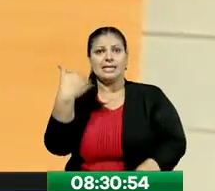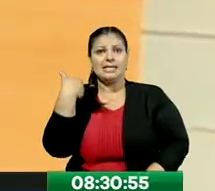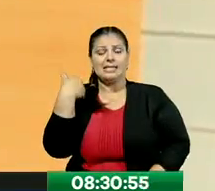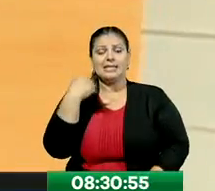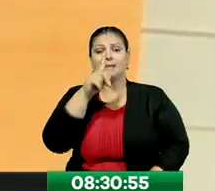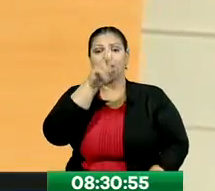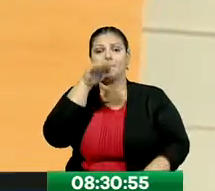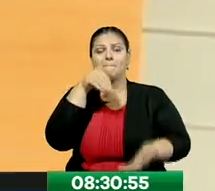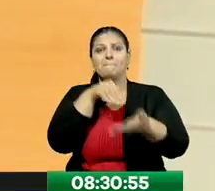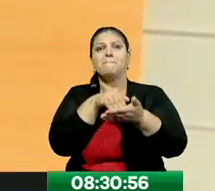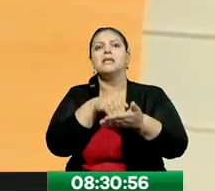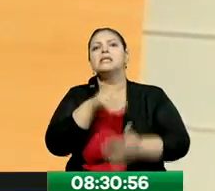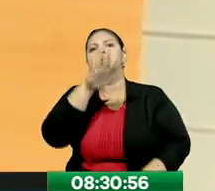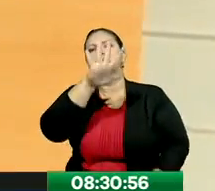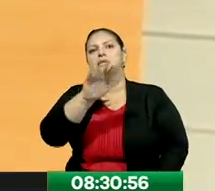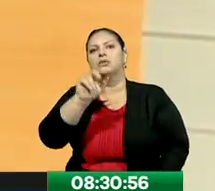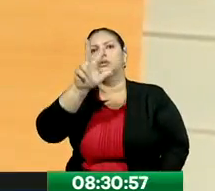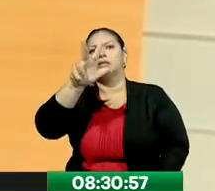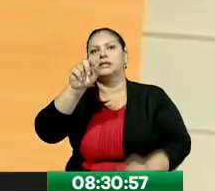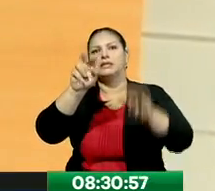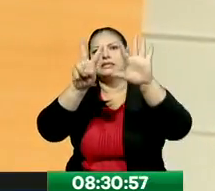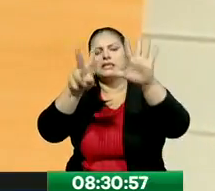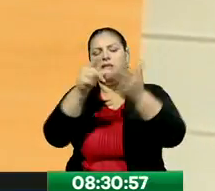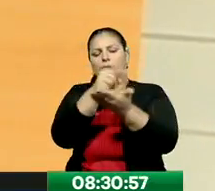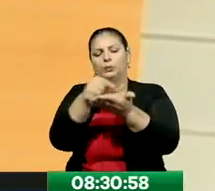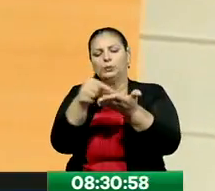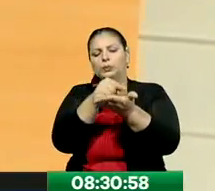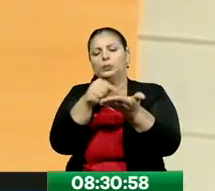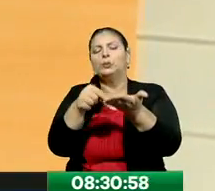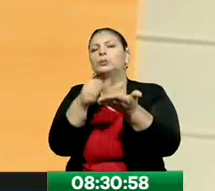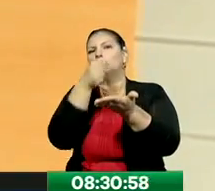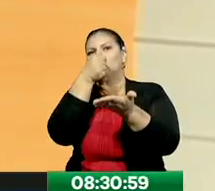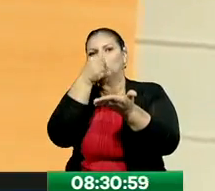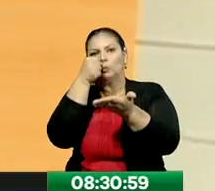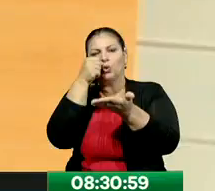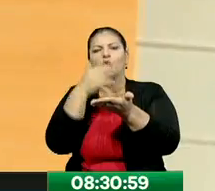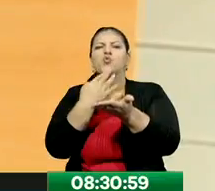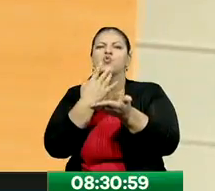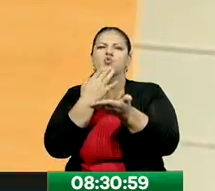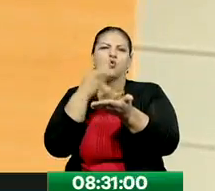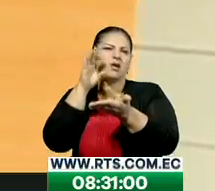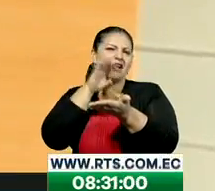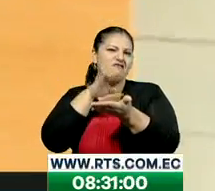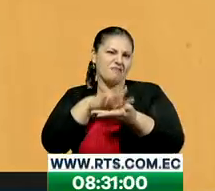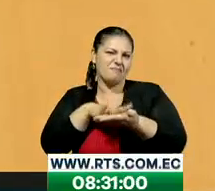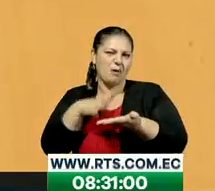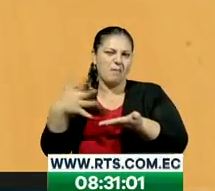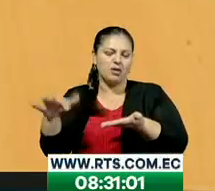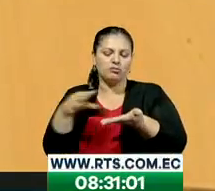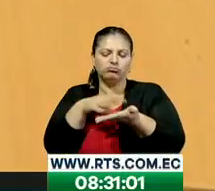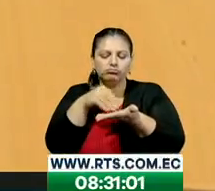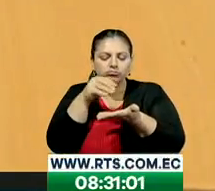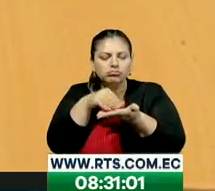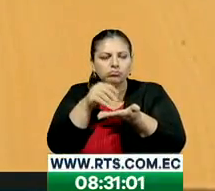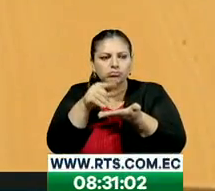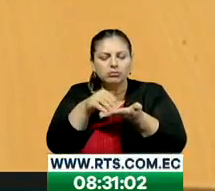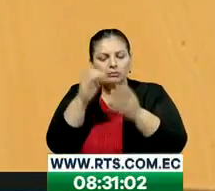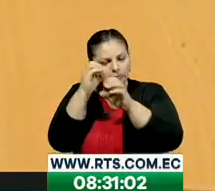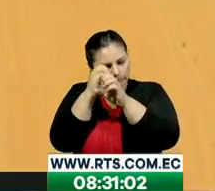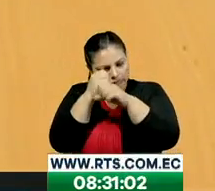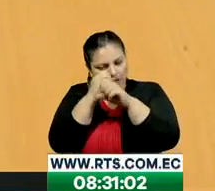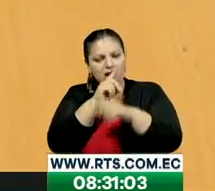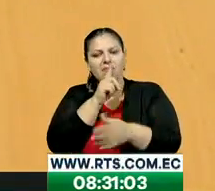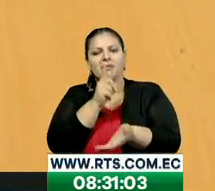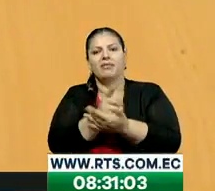1.537 funditas plásticas, dentro de las cuales se encontró una sustancia de color marrón que al realizar la prueba de preliminar de campo